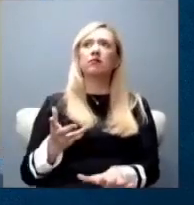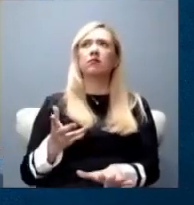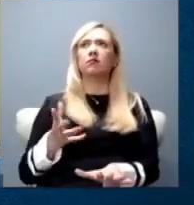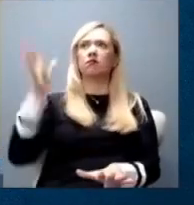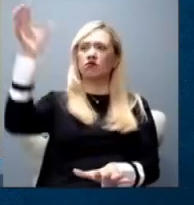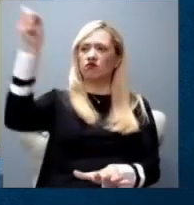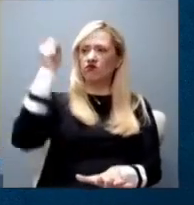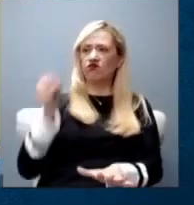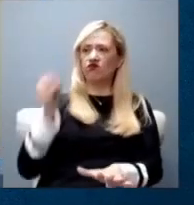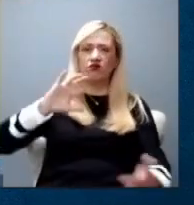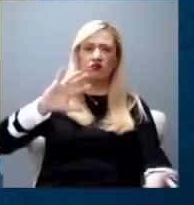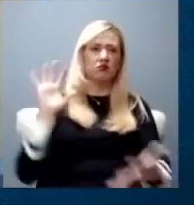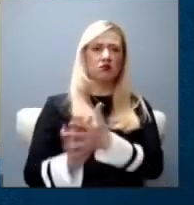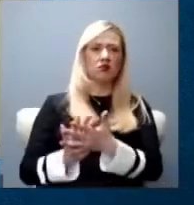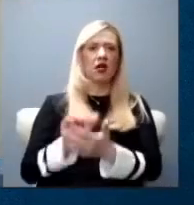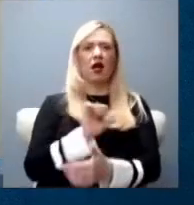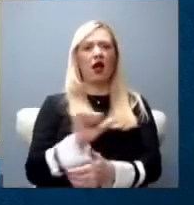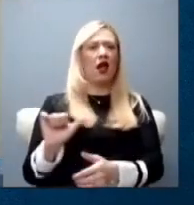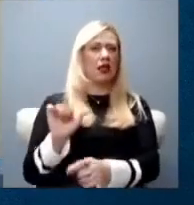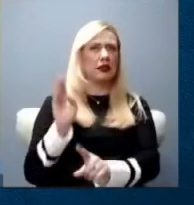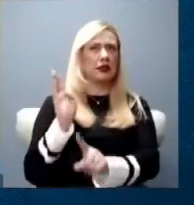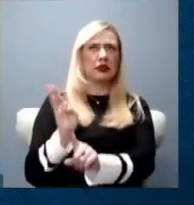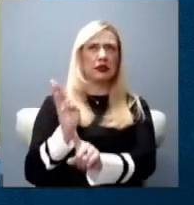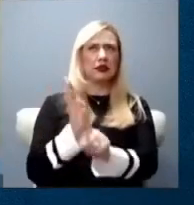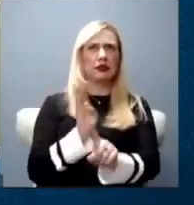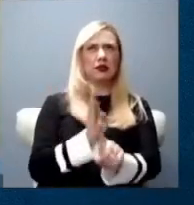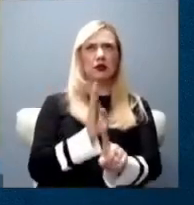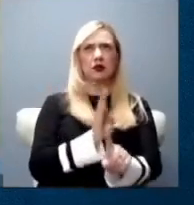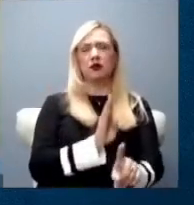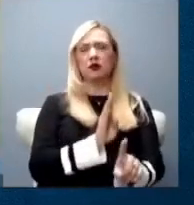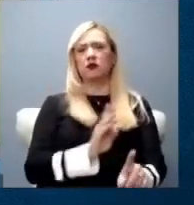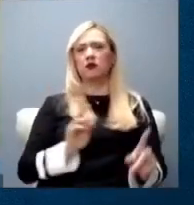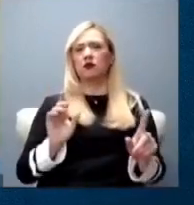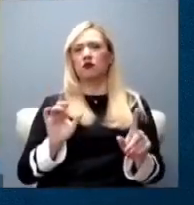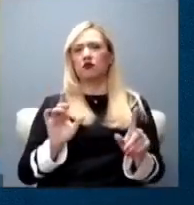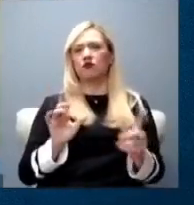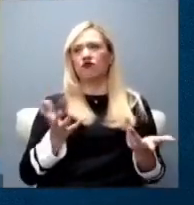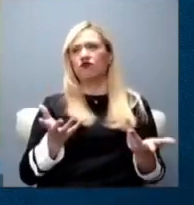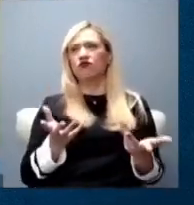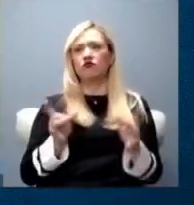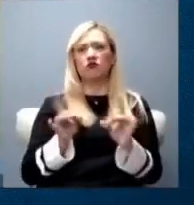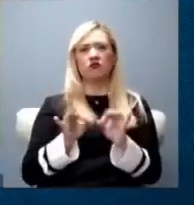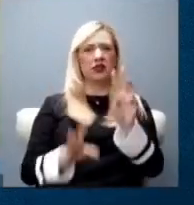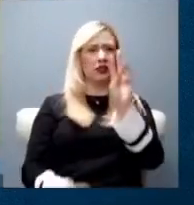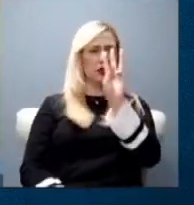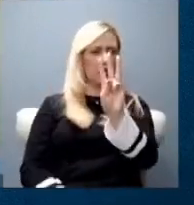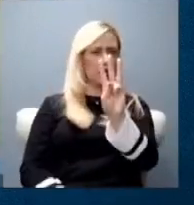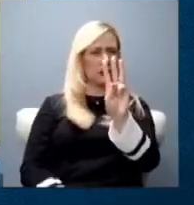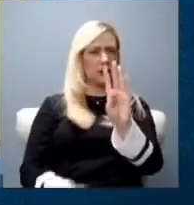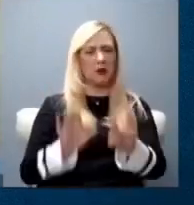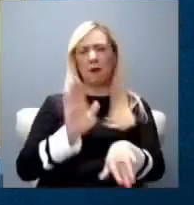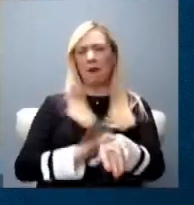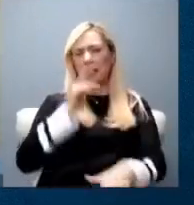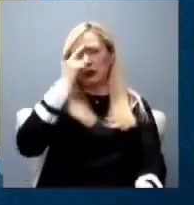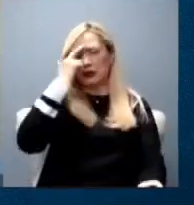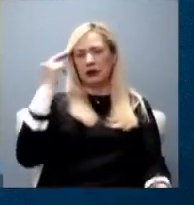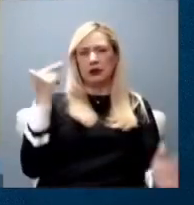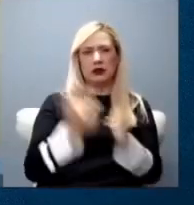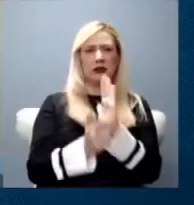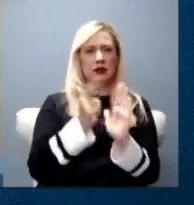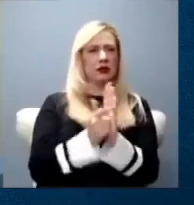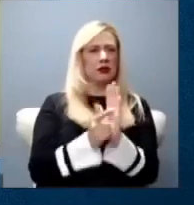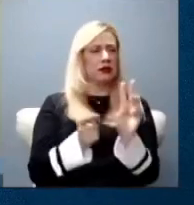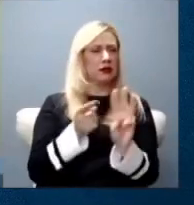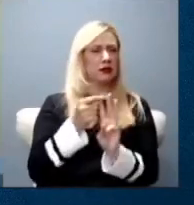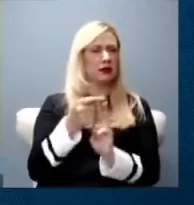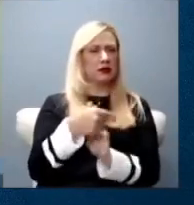a individuos concretos sobre todo 3 crímenes que son los fuertes, digamos, los